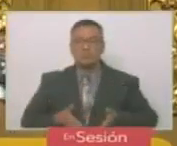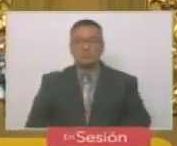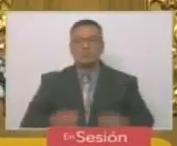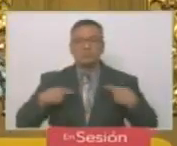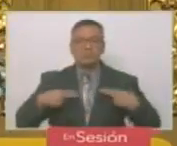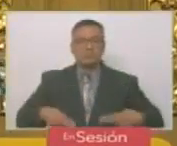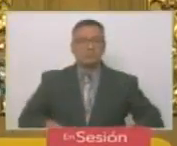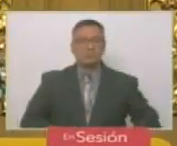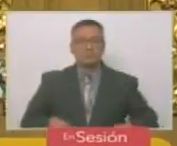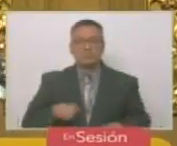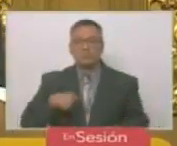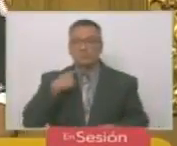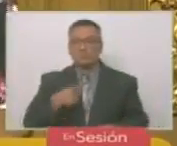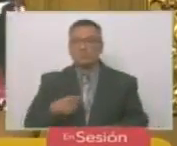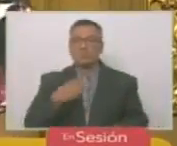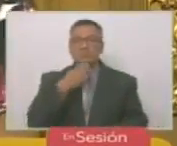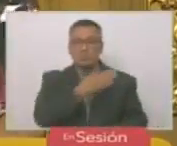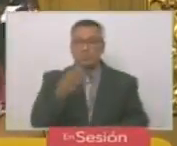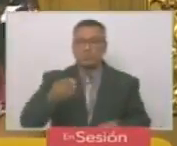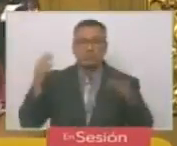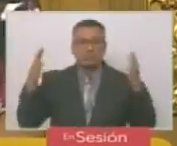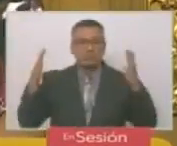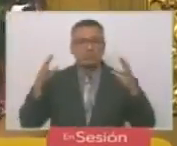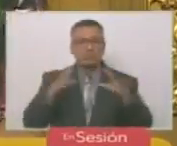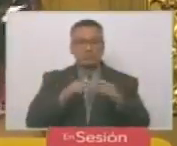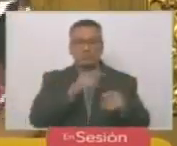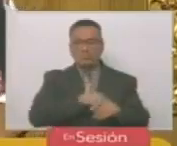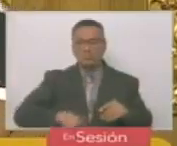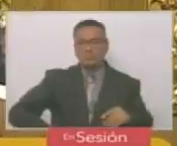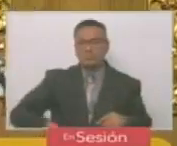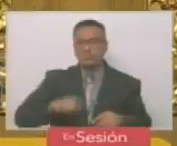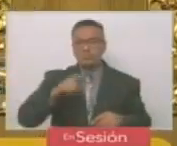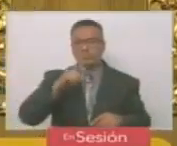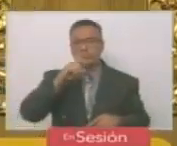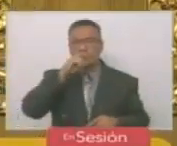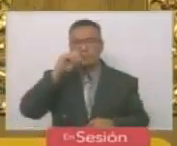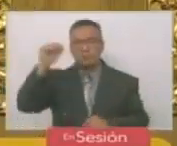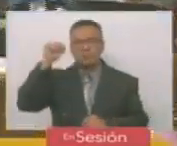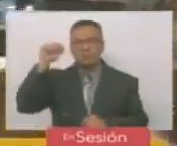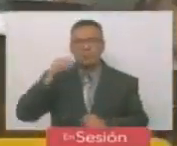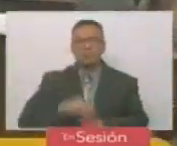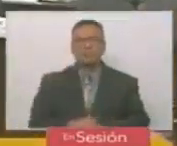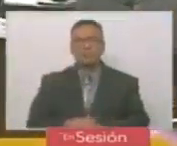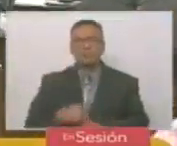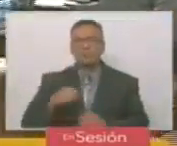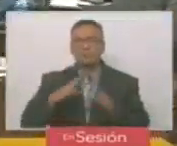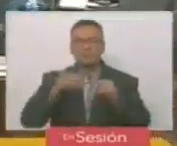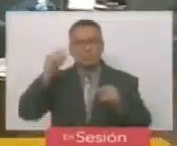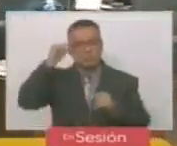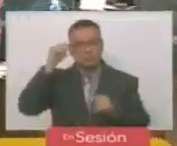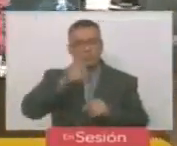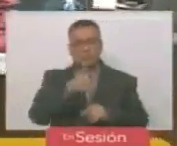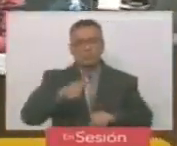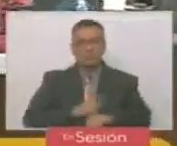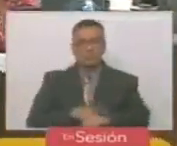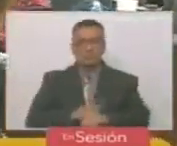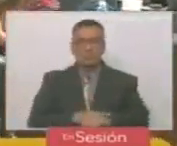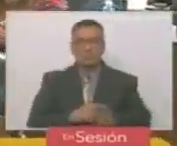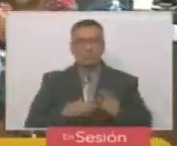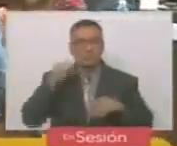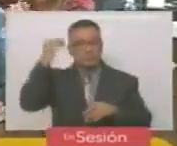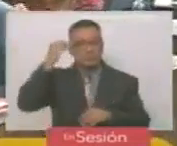humanizado. Y le pido un aplauso para nuestro comandante presidente Nicolás Maduro, que día a día y en cada momento